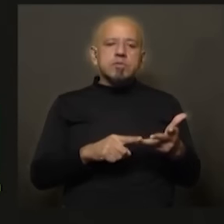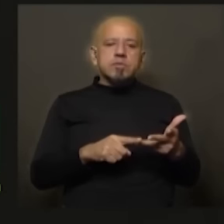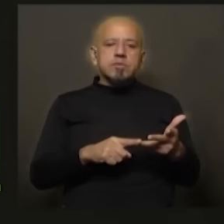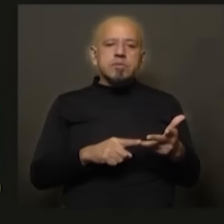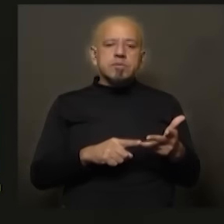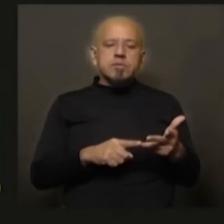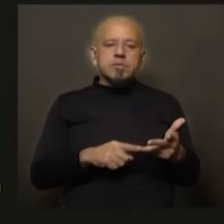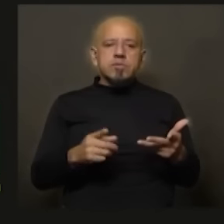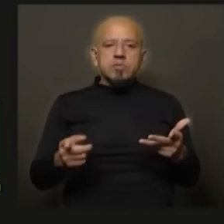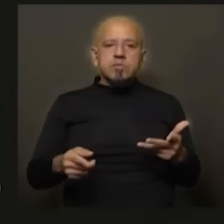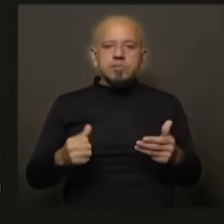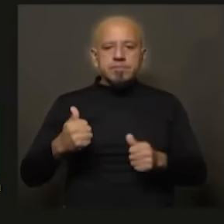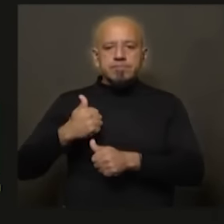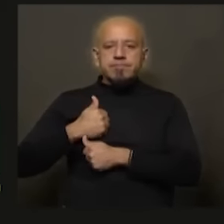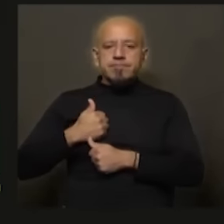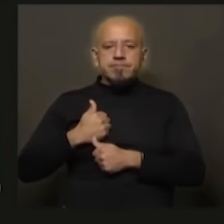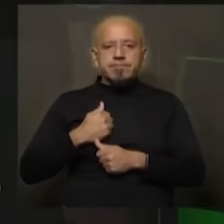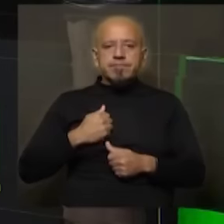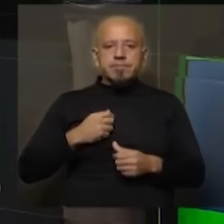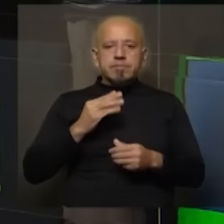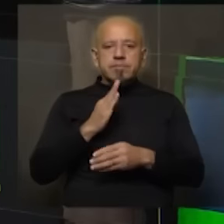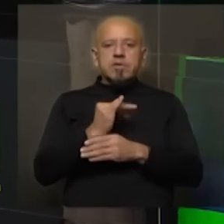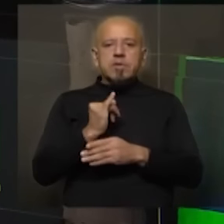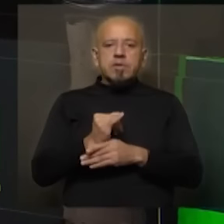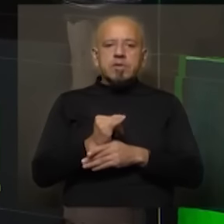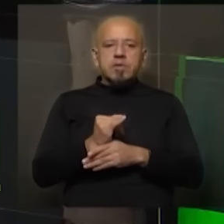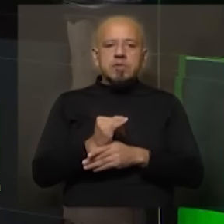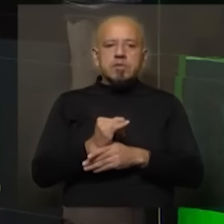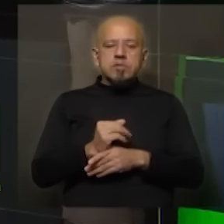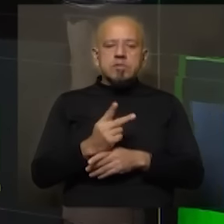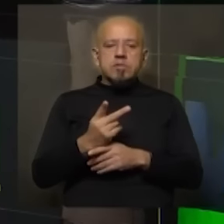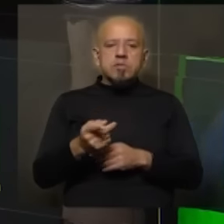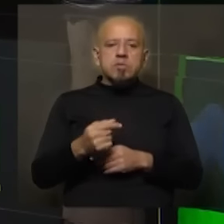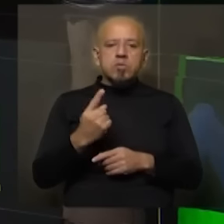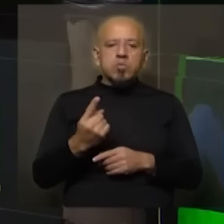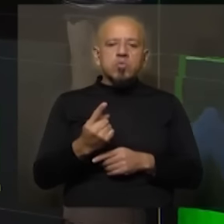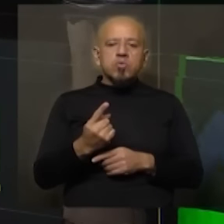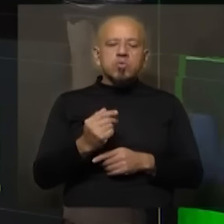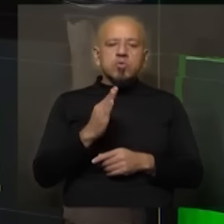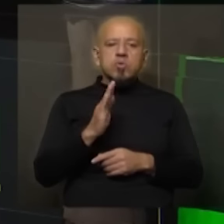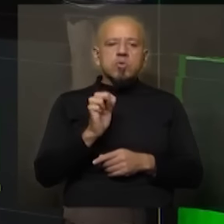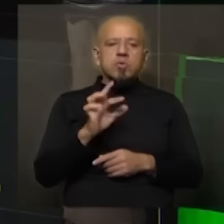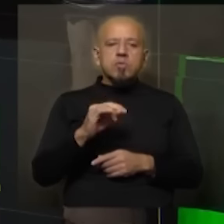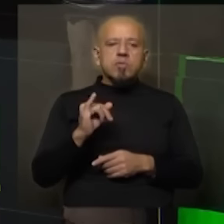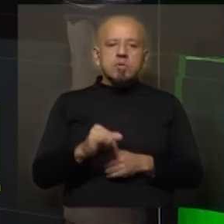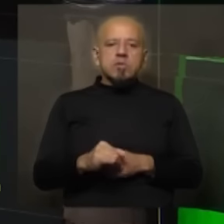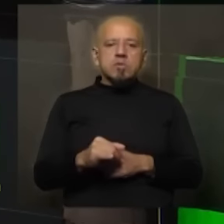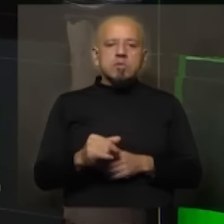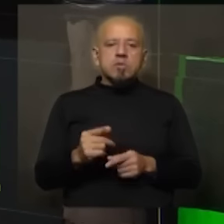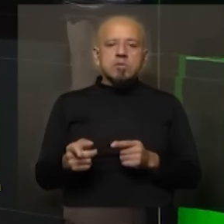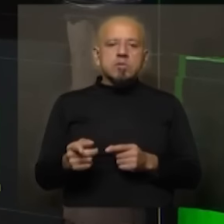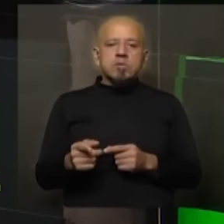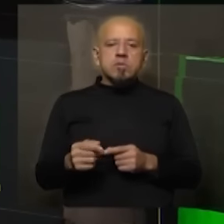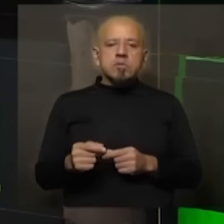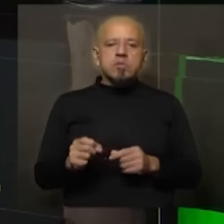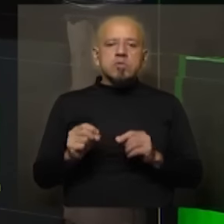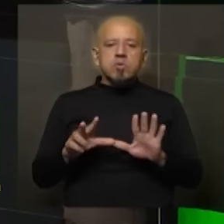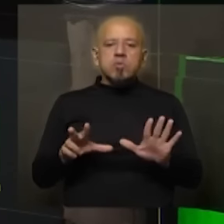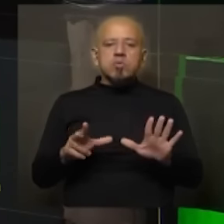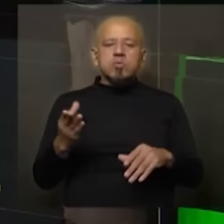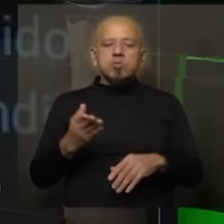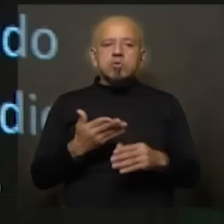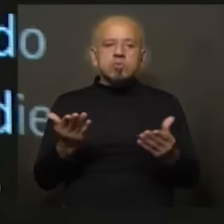Partido Independiente con 2% cada uno de ellos. 1% para el PERI, 3% para otros partidos. 8% dijo